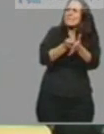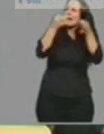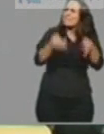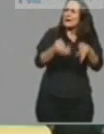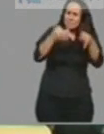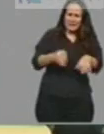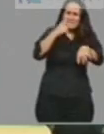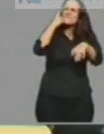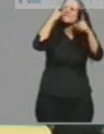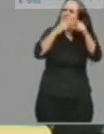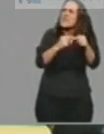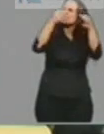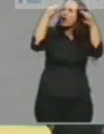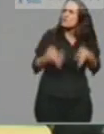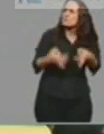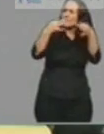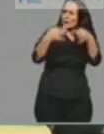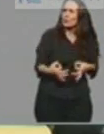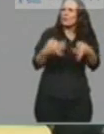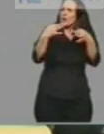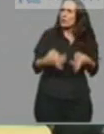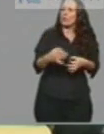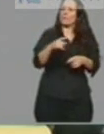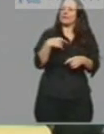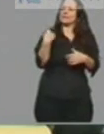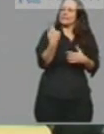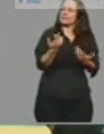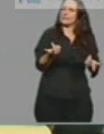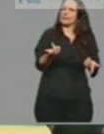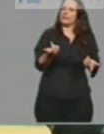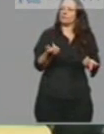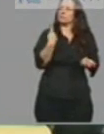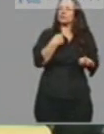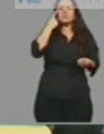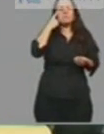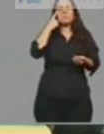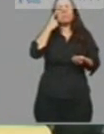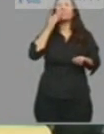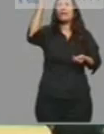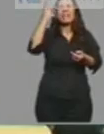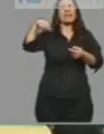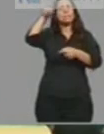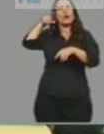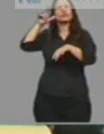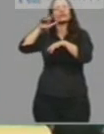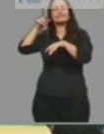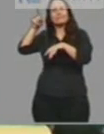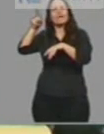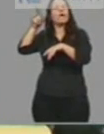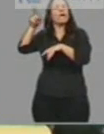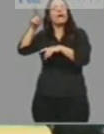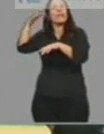todo lo que nos habíamos comprometido por primera vez en nuestra historia, también pedimos responsabilidad a los que tengan